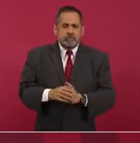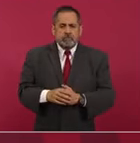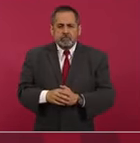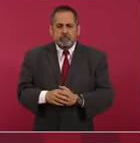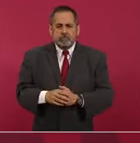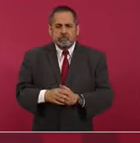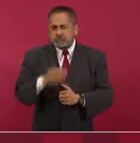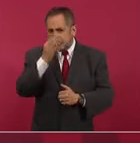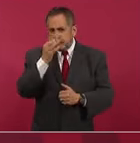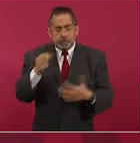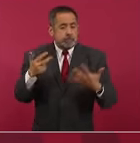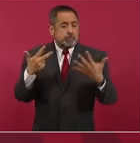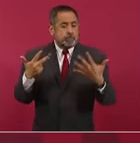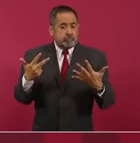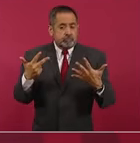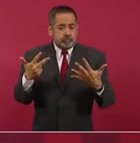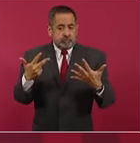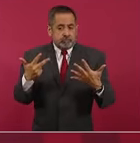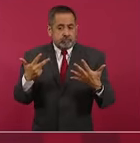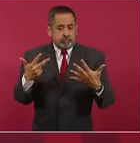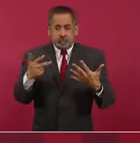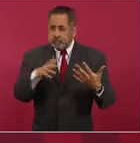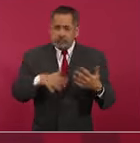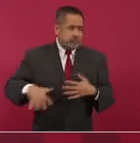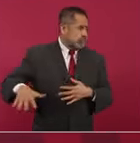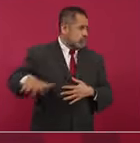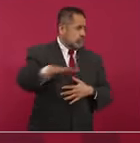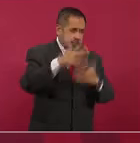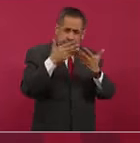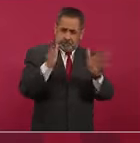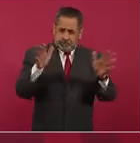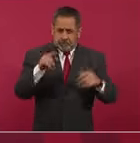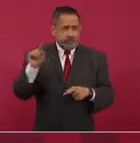solo 8 de todas